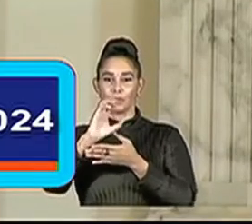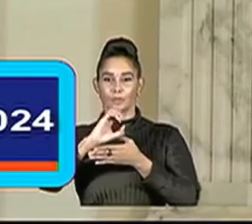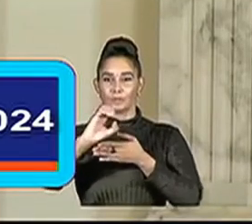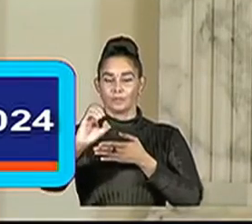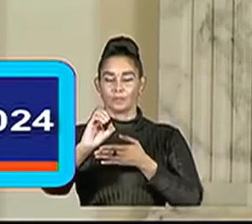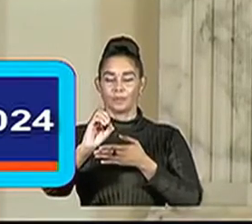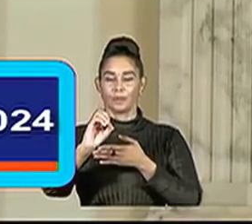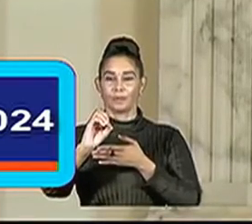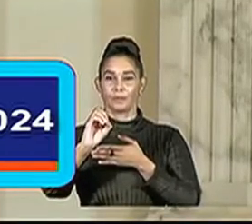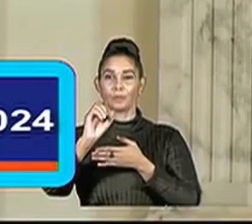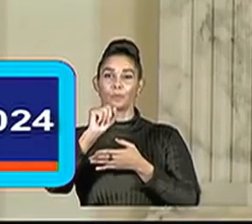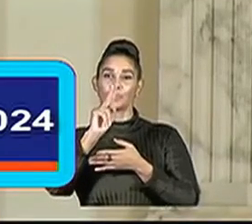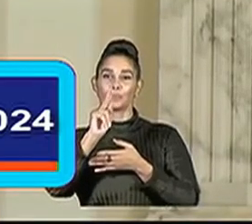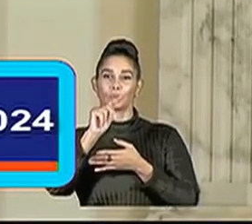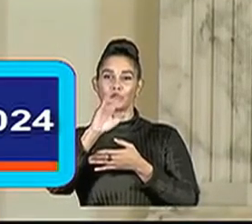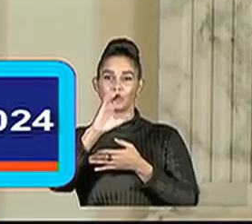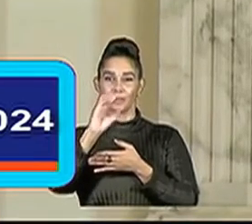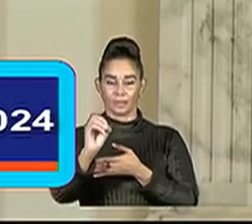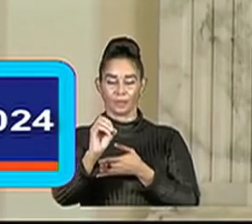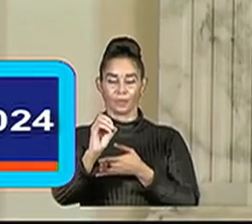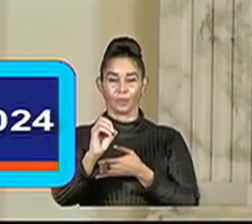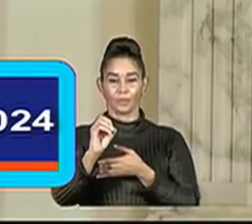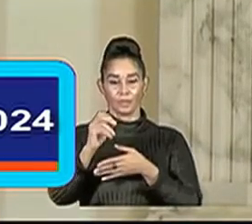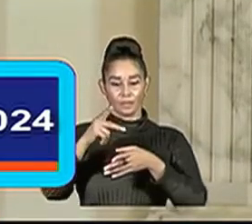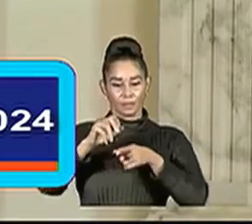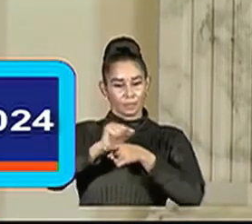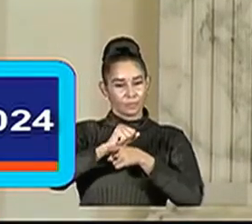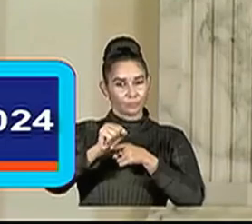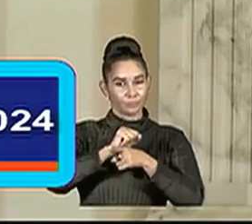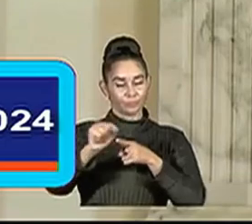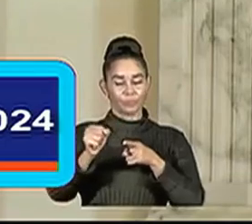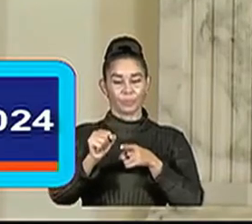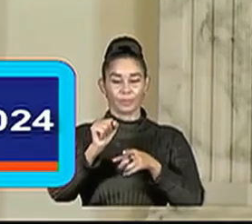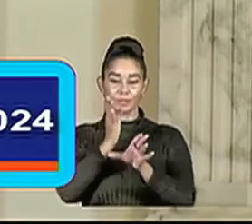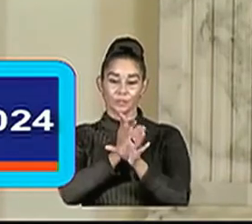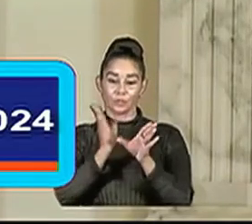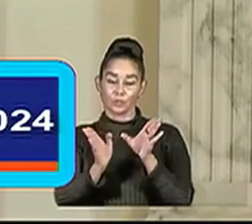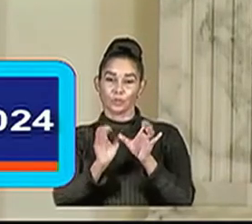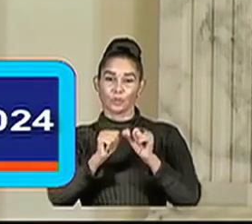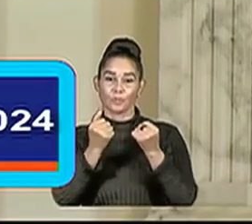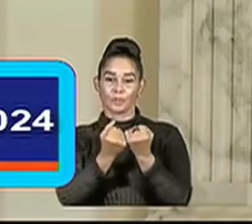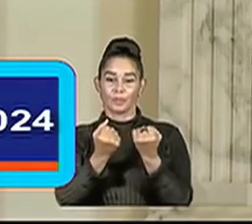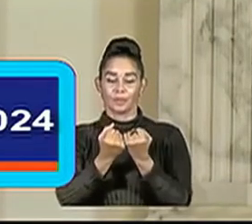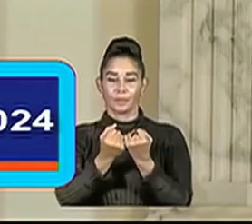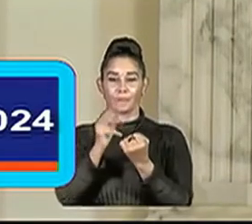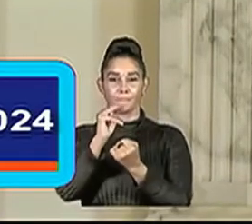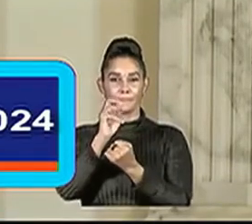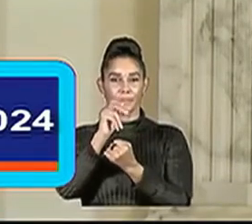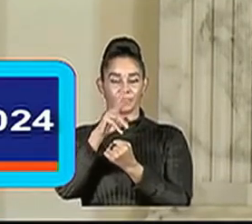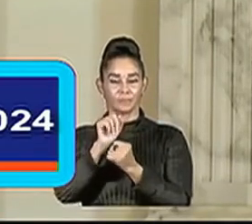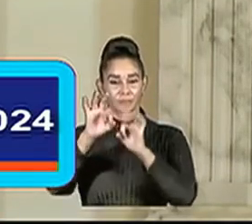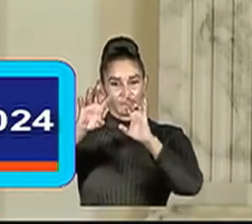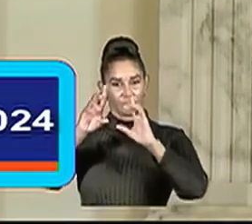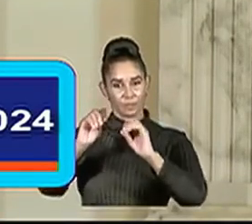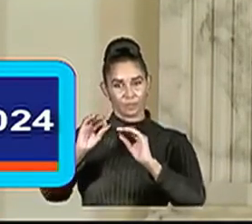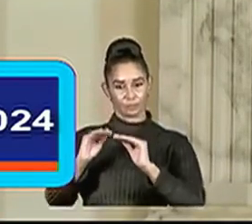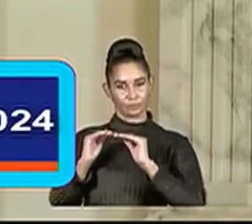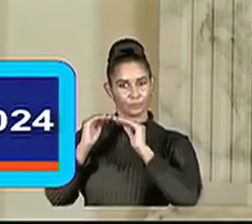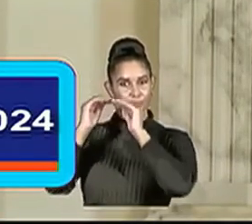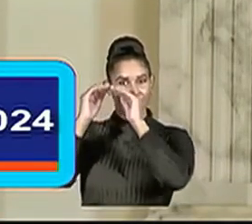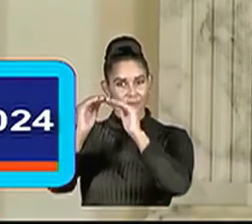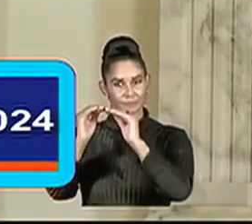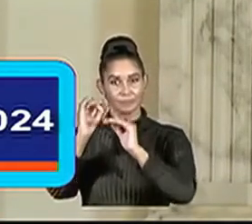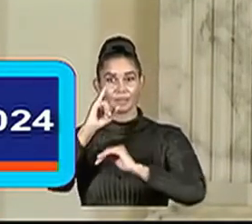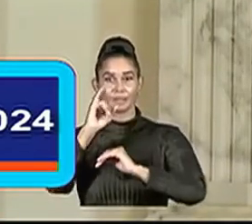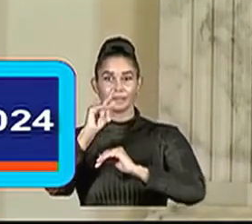Oriental, UTECO, y tiene posgrado en sociopedagogía y magíster en educación en